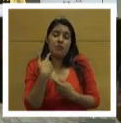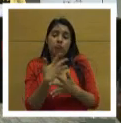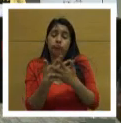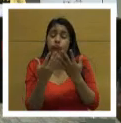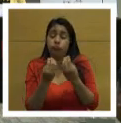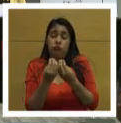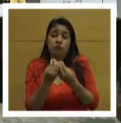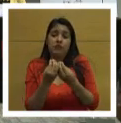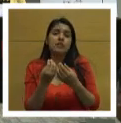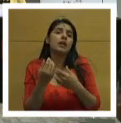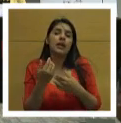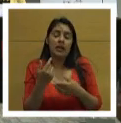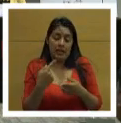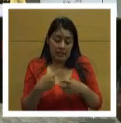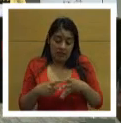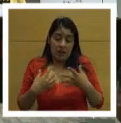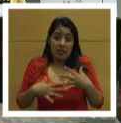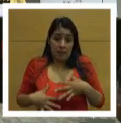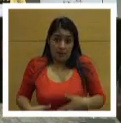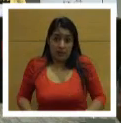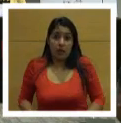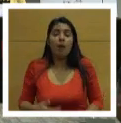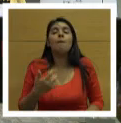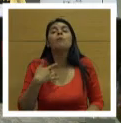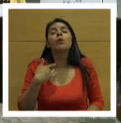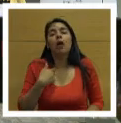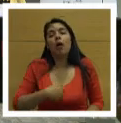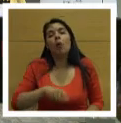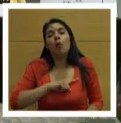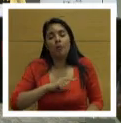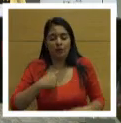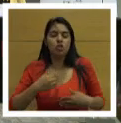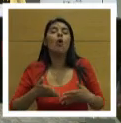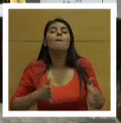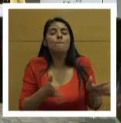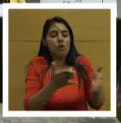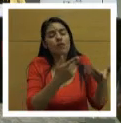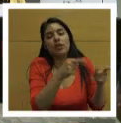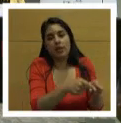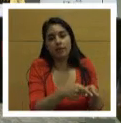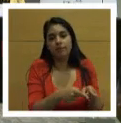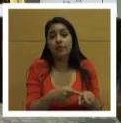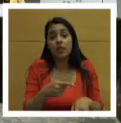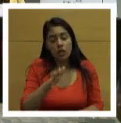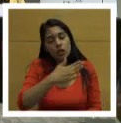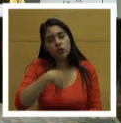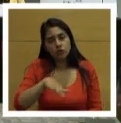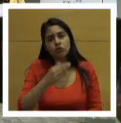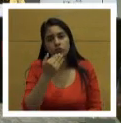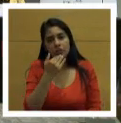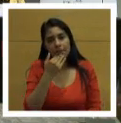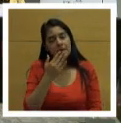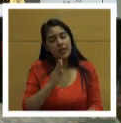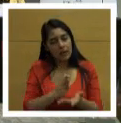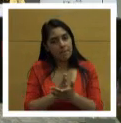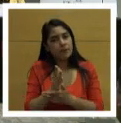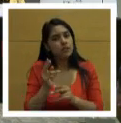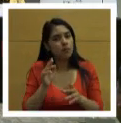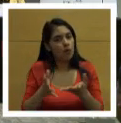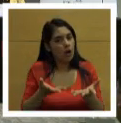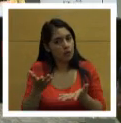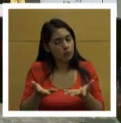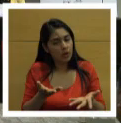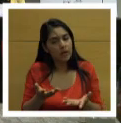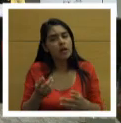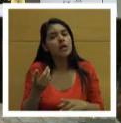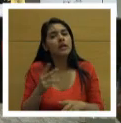tuvo en varias partes del cuerpo porque ella lo había provocado. En ese sentido también nosotros como red también empezamos a actuar, tuvimos reuniones